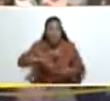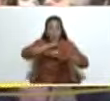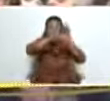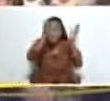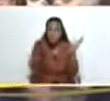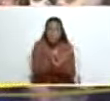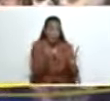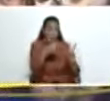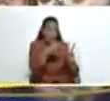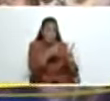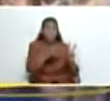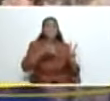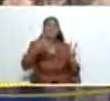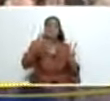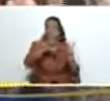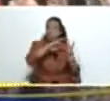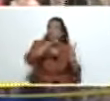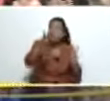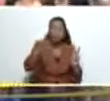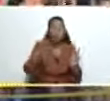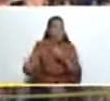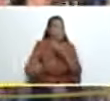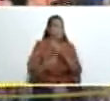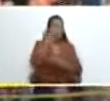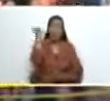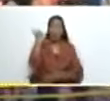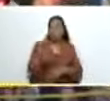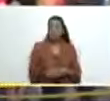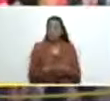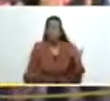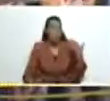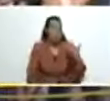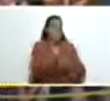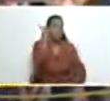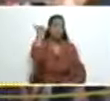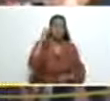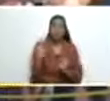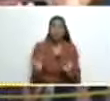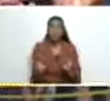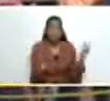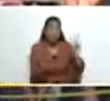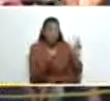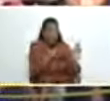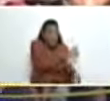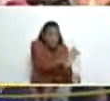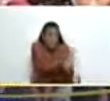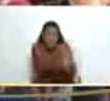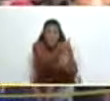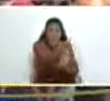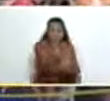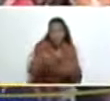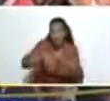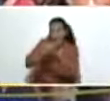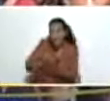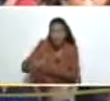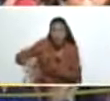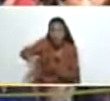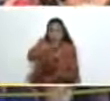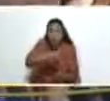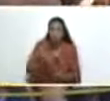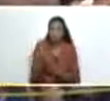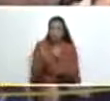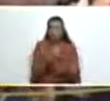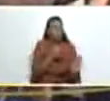aquí que por Táchira no pasarán. Por Táchira no pasarán. Por